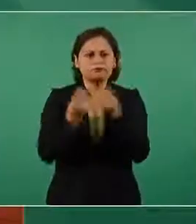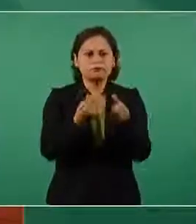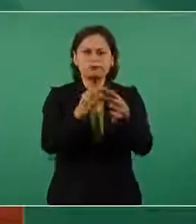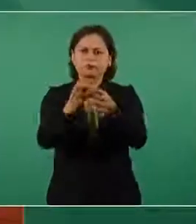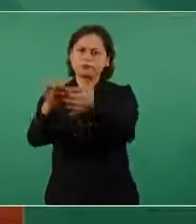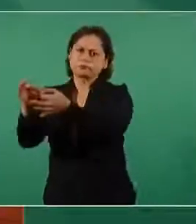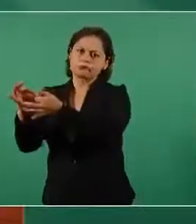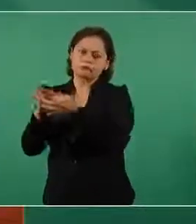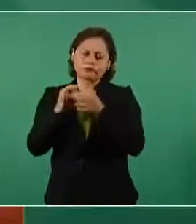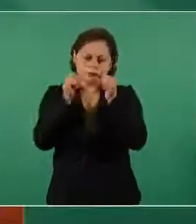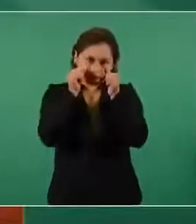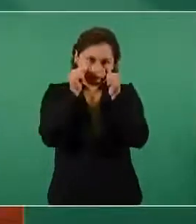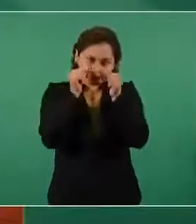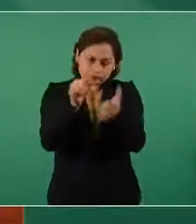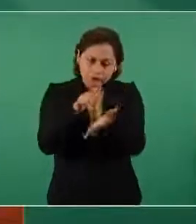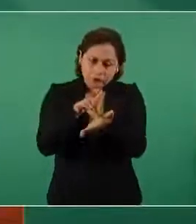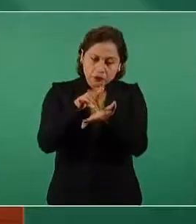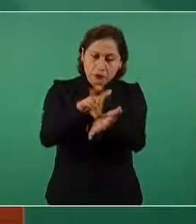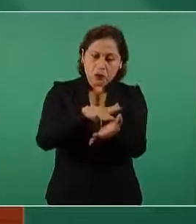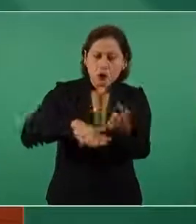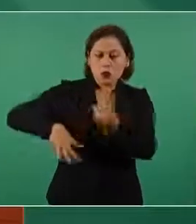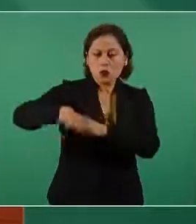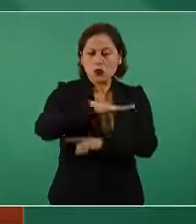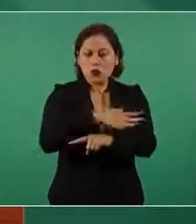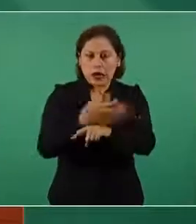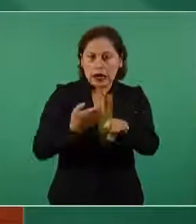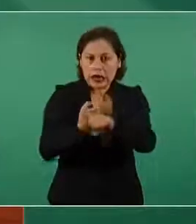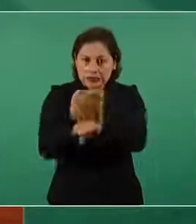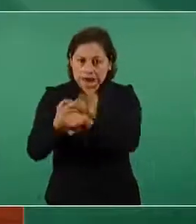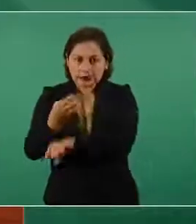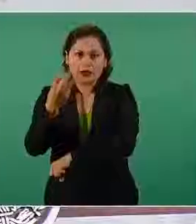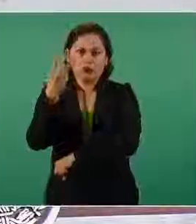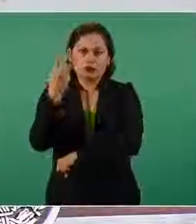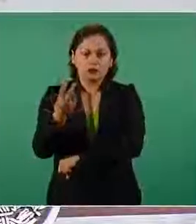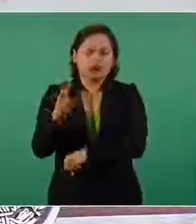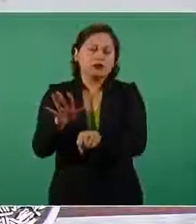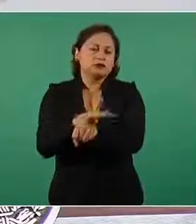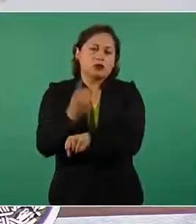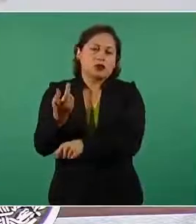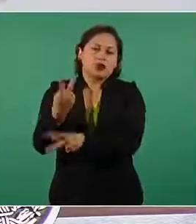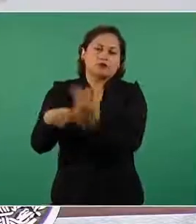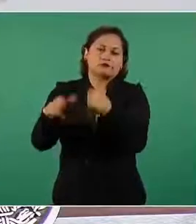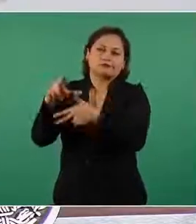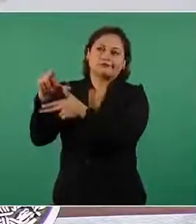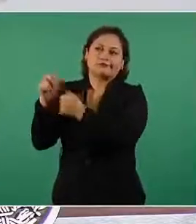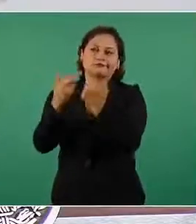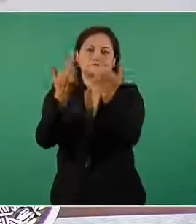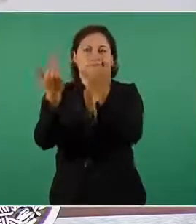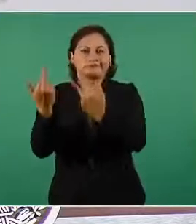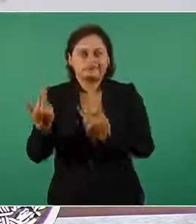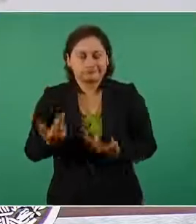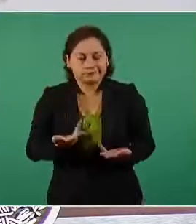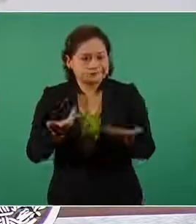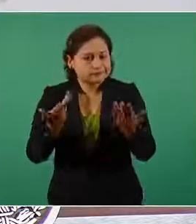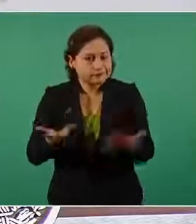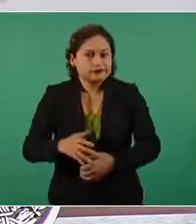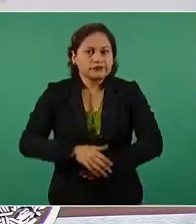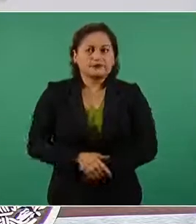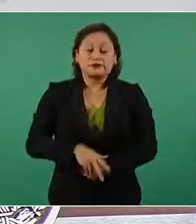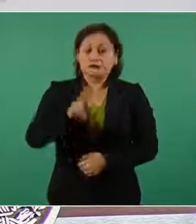la población afectada por este huracán Grace. Agradecemos muy en particular y nuestro más